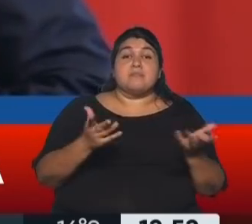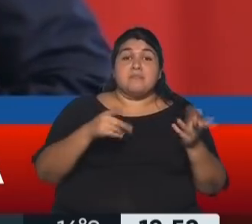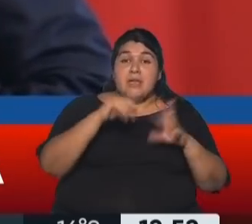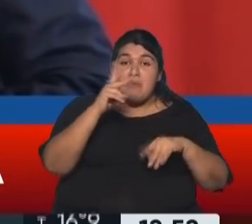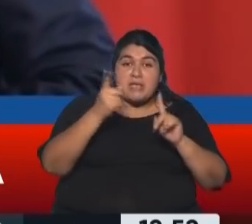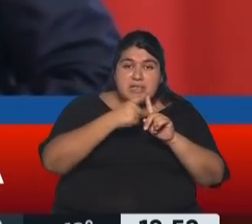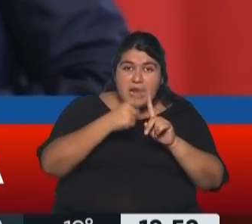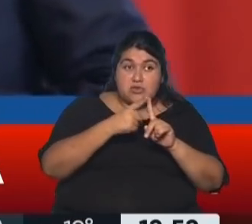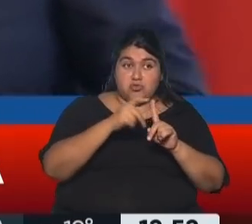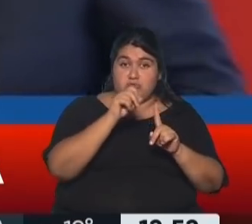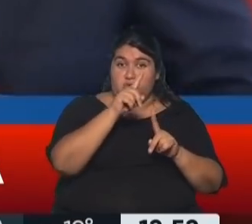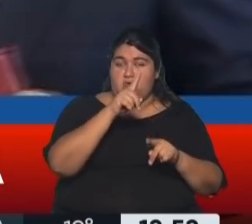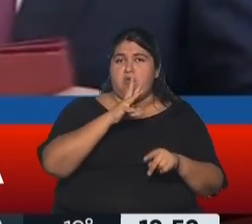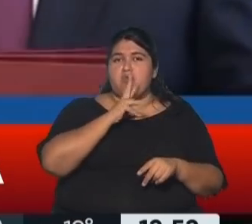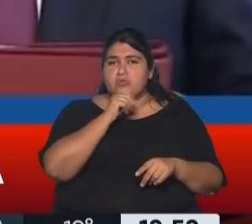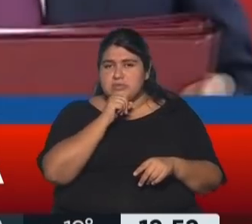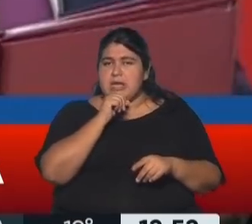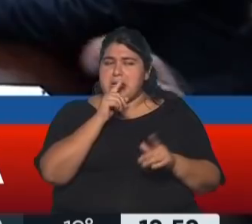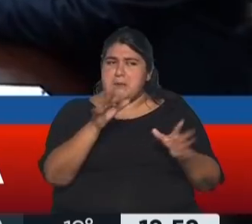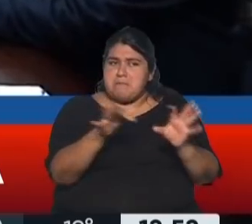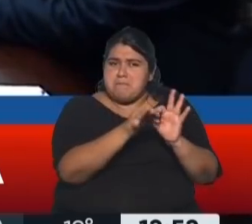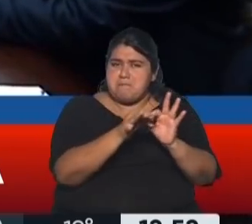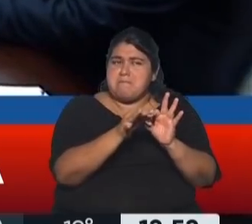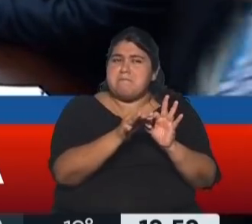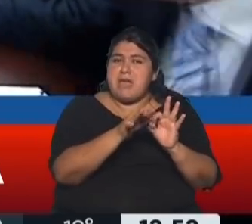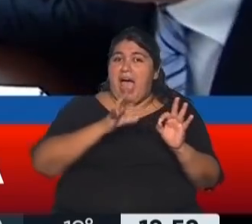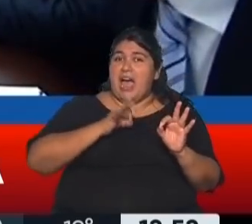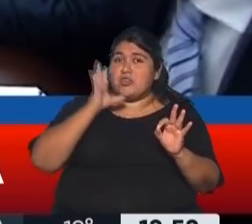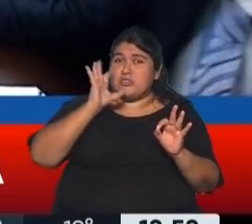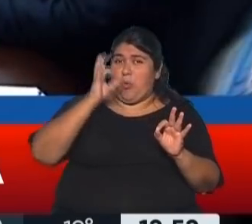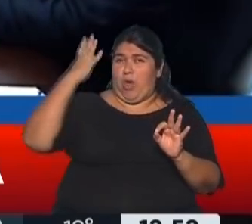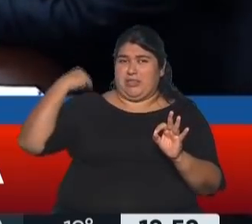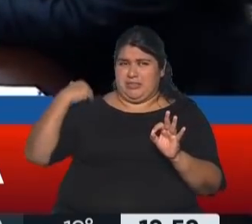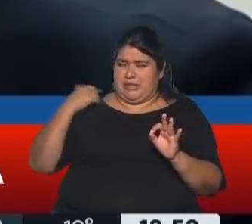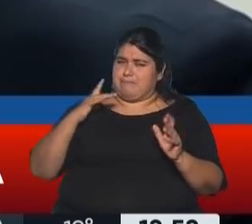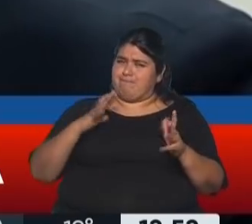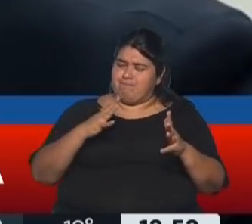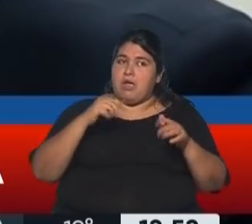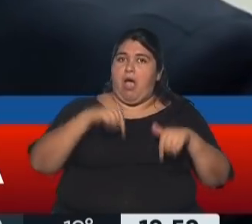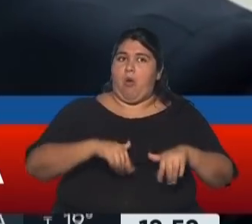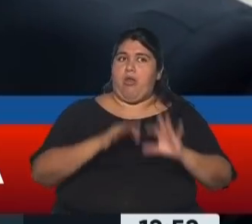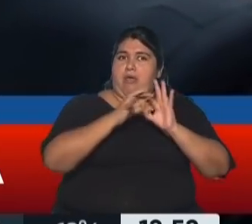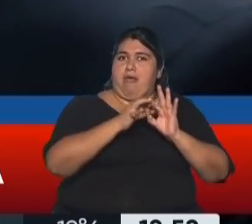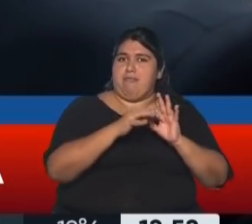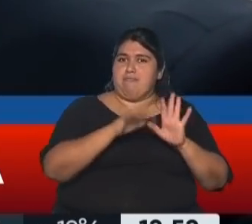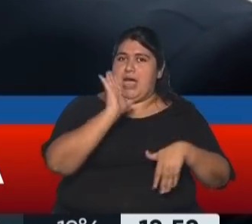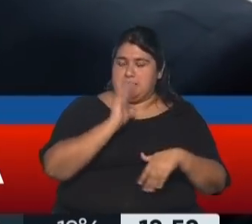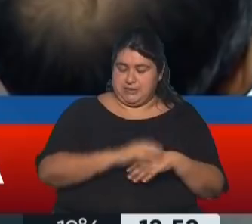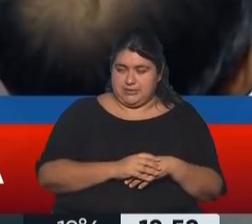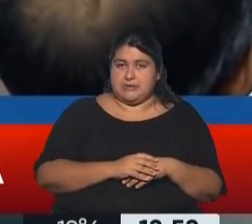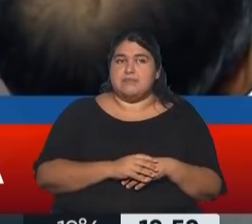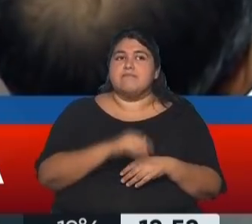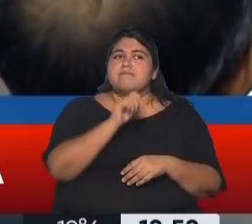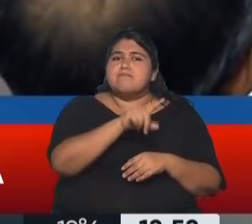relaciones sino-rusas parecen estar en su mejor momento desde los años 50 y esa convergencia es paralela al empeoramiento de